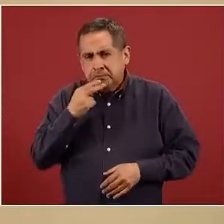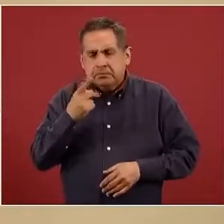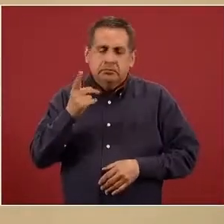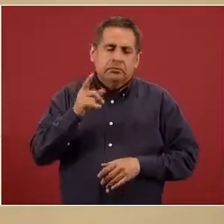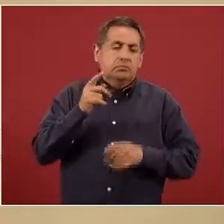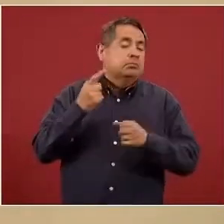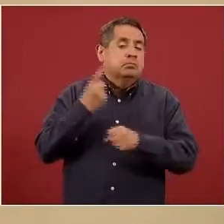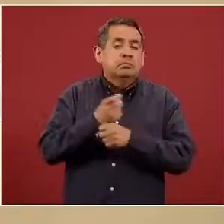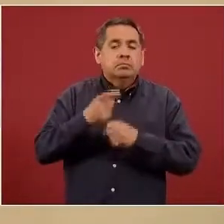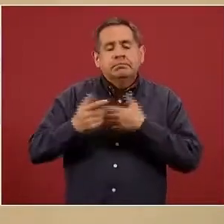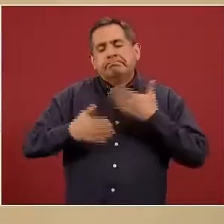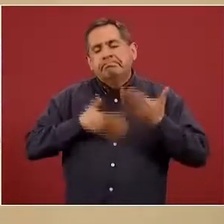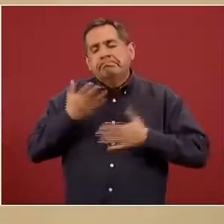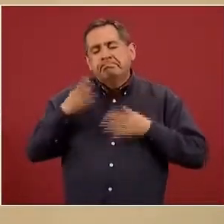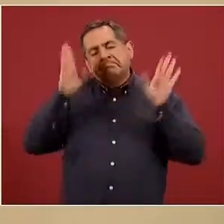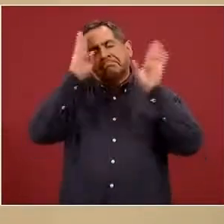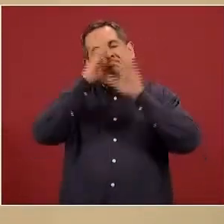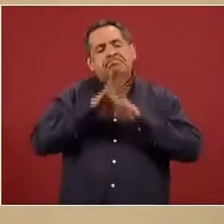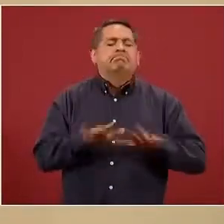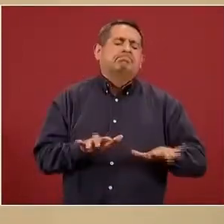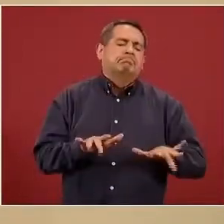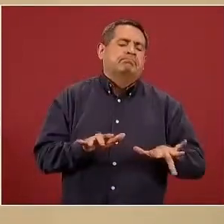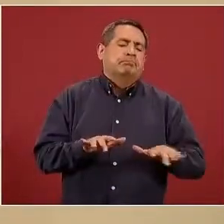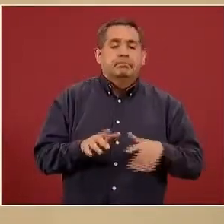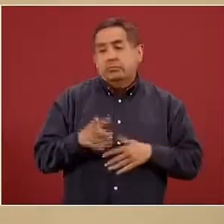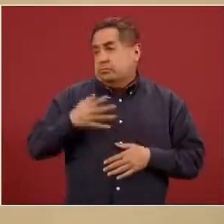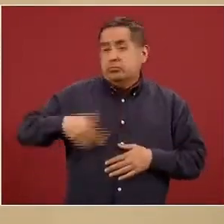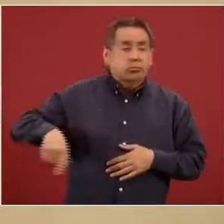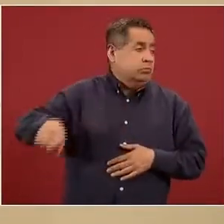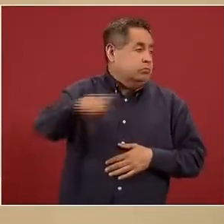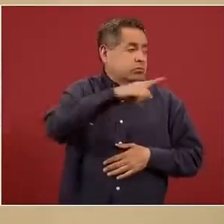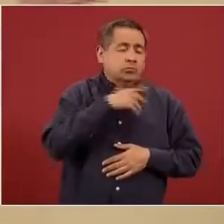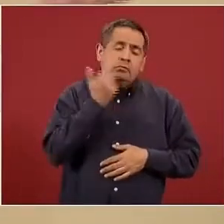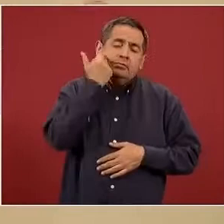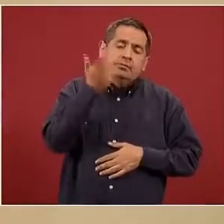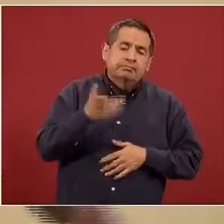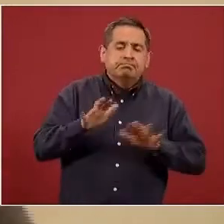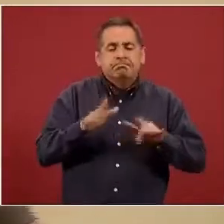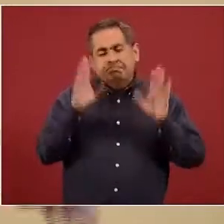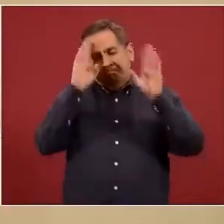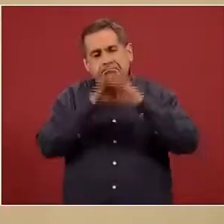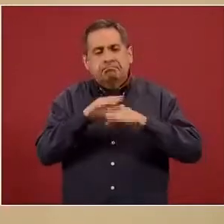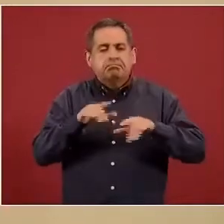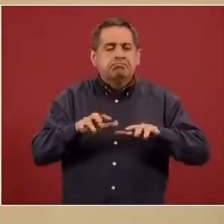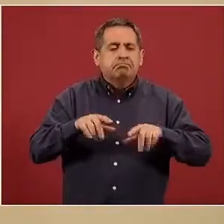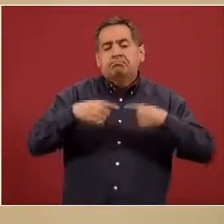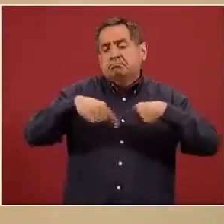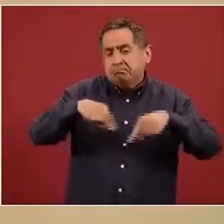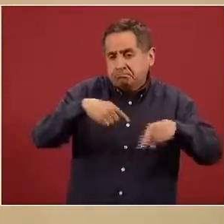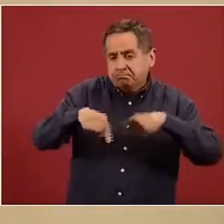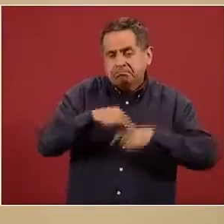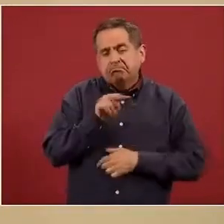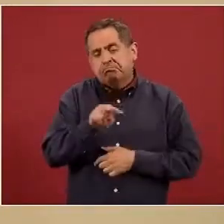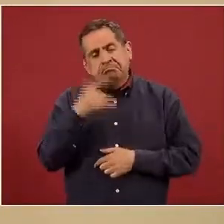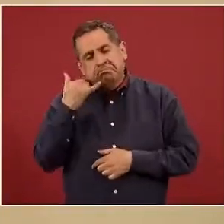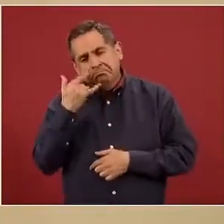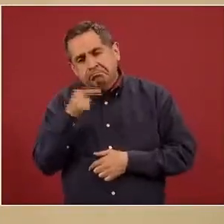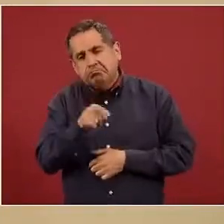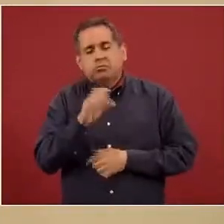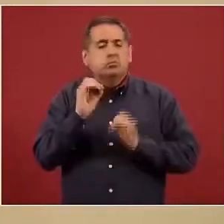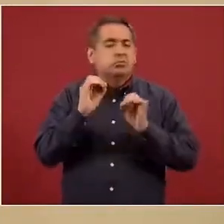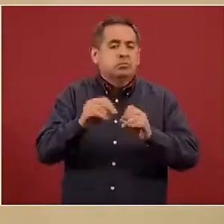el entretenimiento. Definitivamente el entretenimiento es algo que todos buscamos, ¿no? Ya sea pues el fútbol, ya sea pues